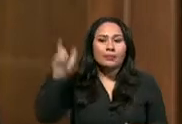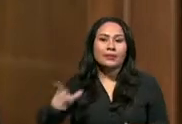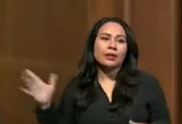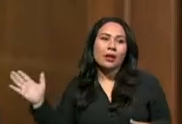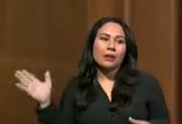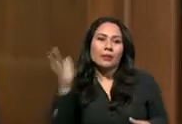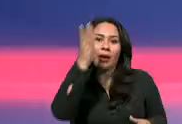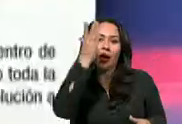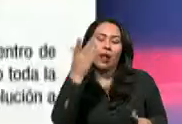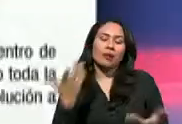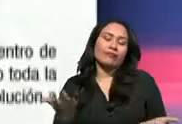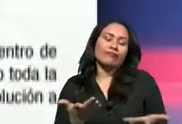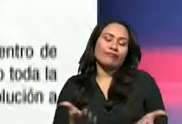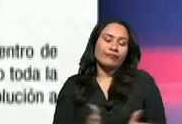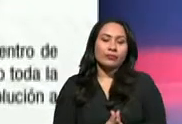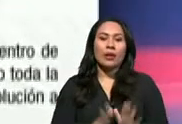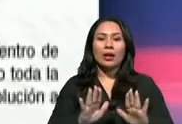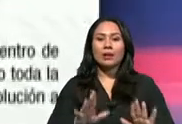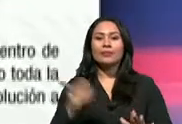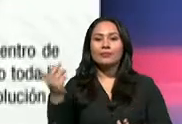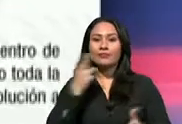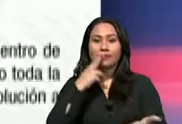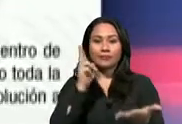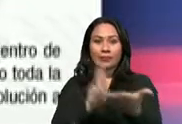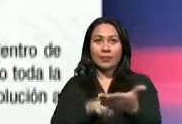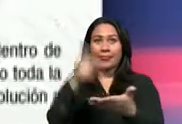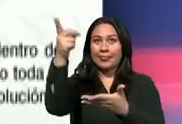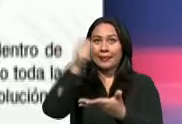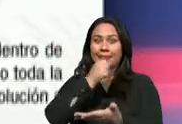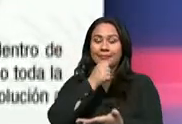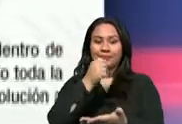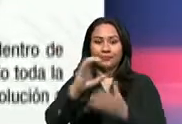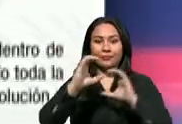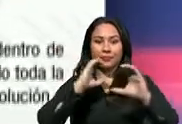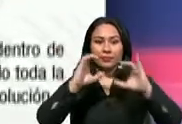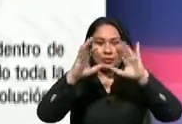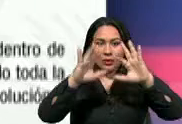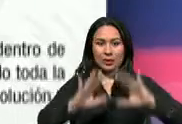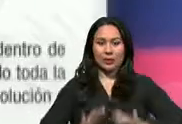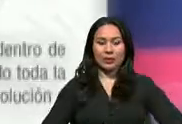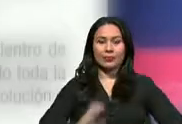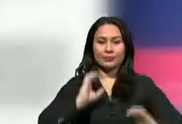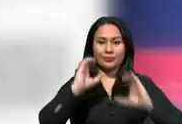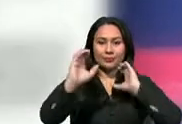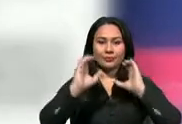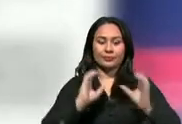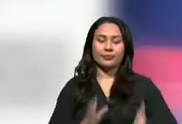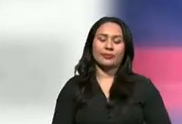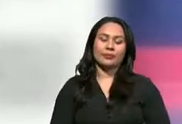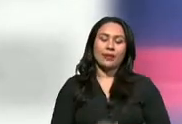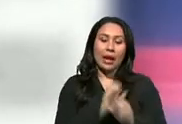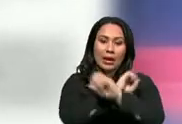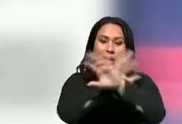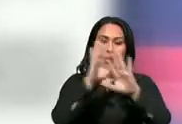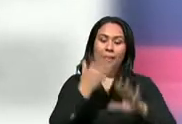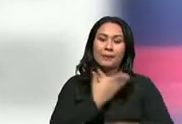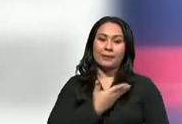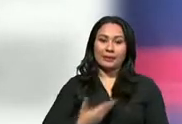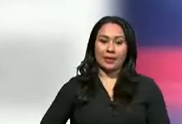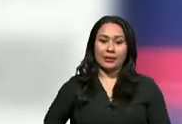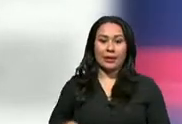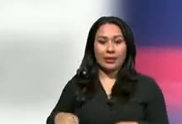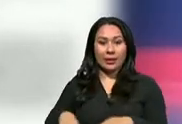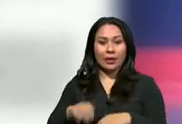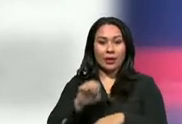va a ser extraditado. Al respecto, mediante comunicado de prensa de la Secretaría Nacional de Comunicación, se aclara que el presidente de la República,